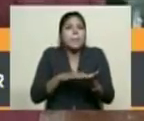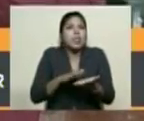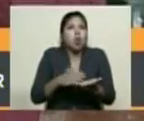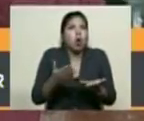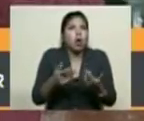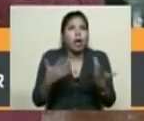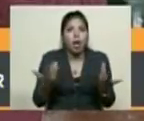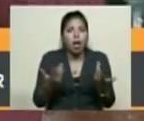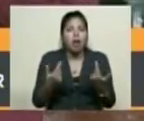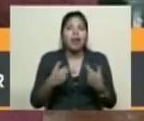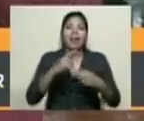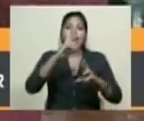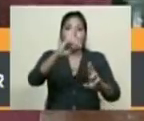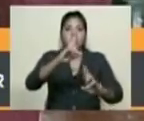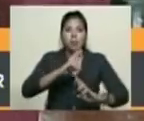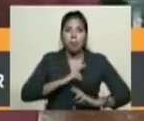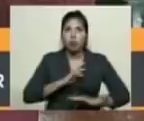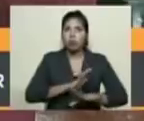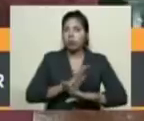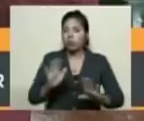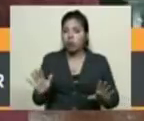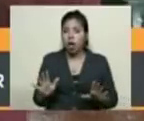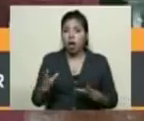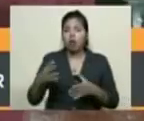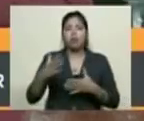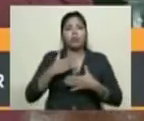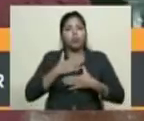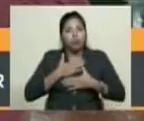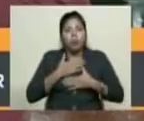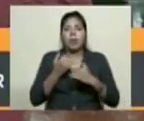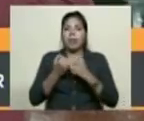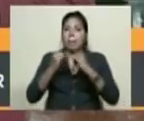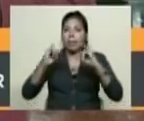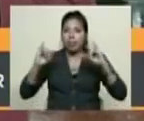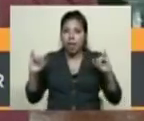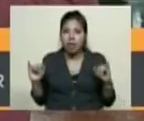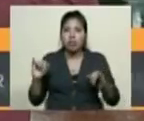vida política, a nuestra independencia, a nuestra soberanía.